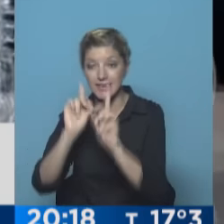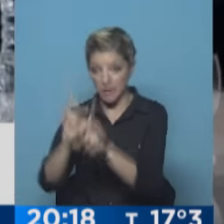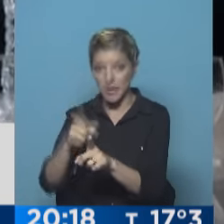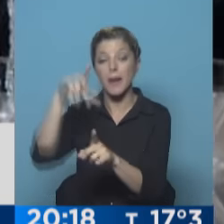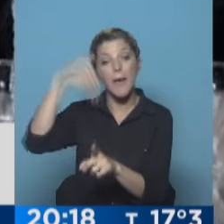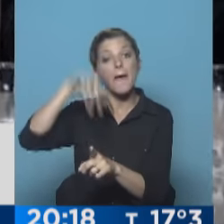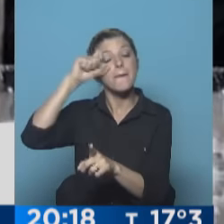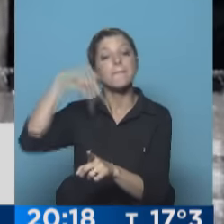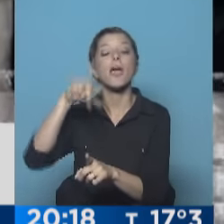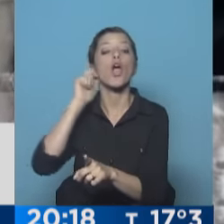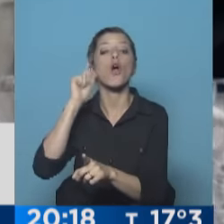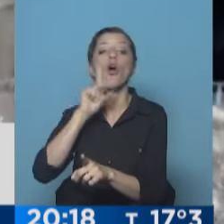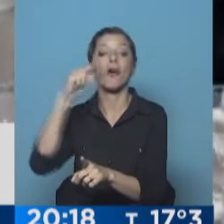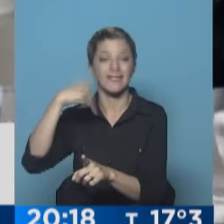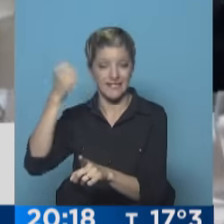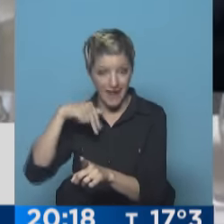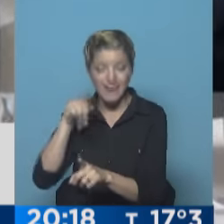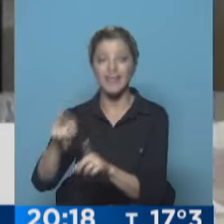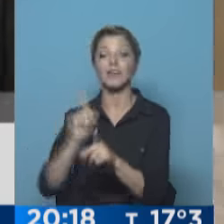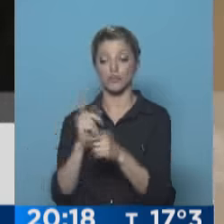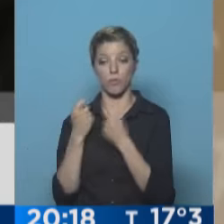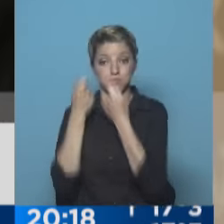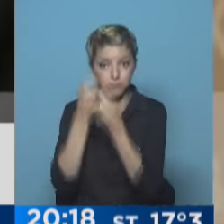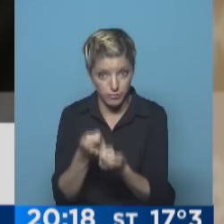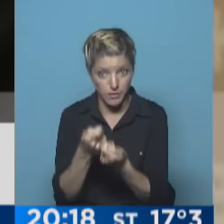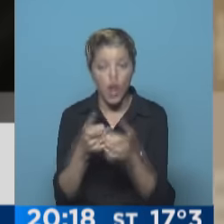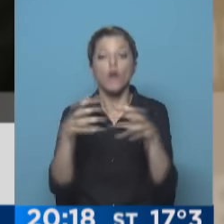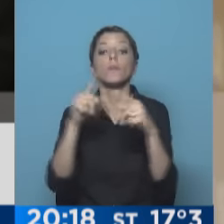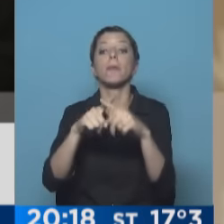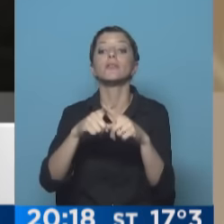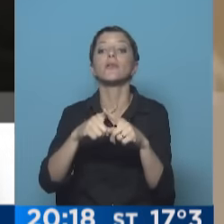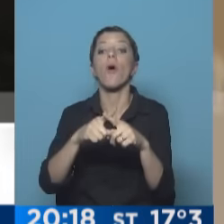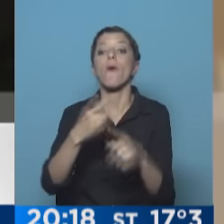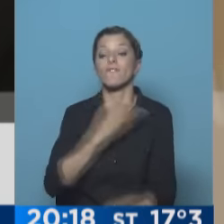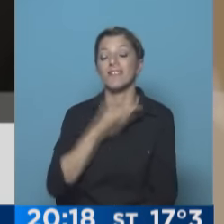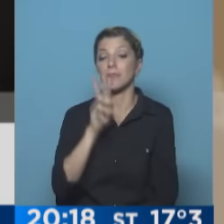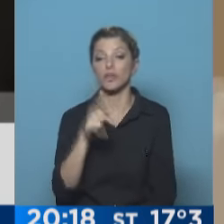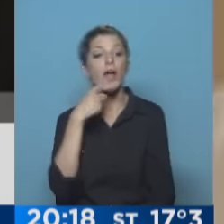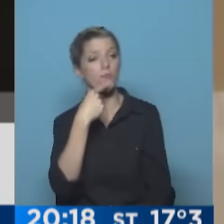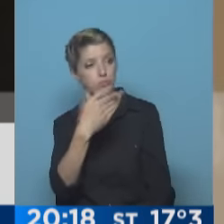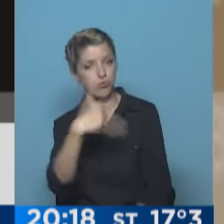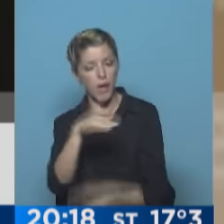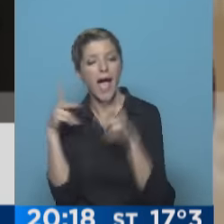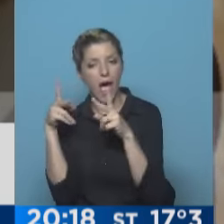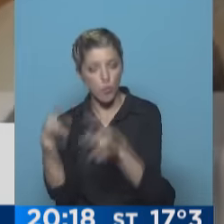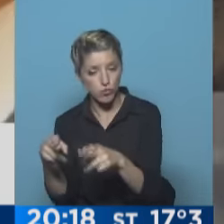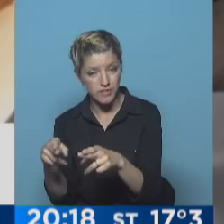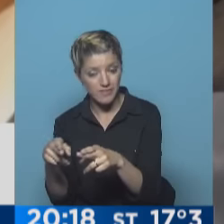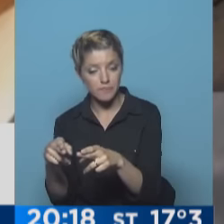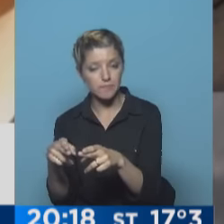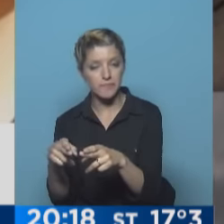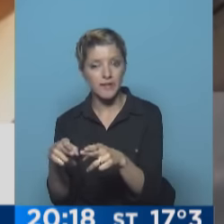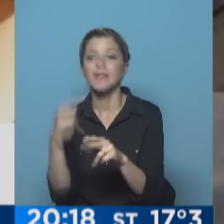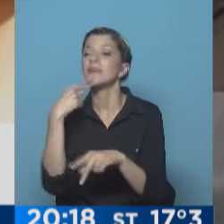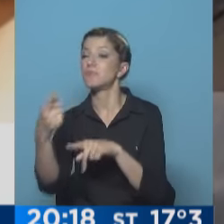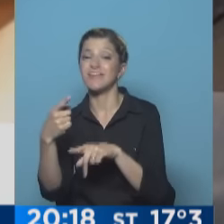con Gustavo Marangoni quiso sumar al Frente para la Victoria en una receta económica de ajuste del PRO y que directamente sugiere,